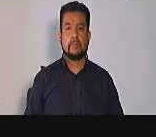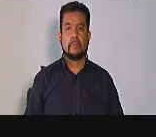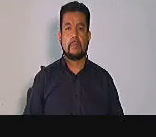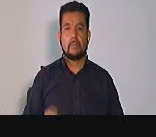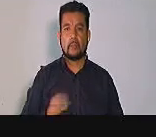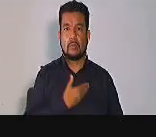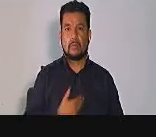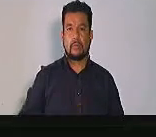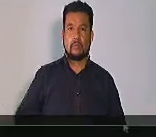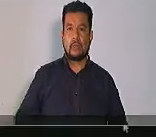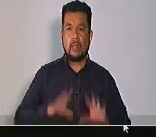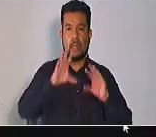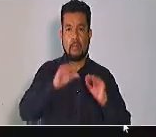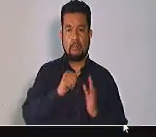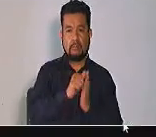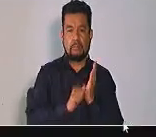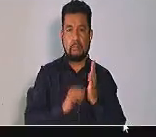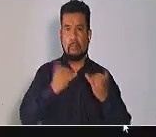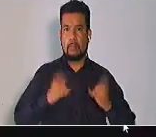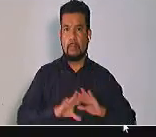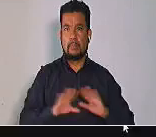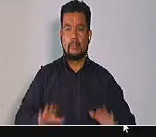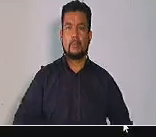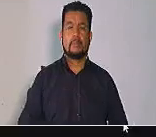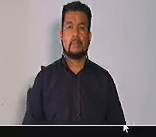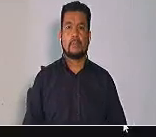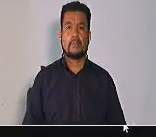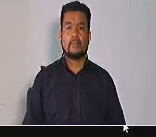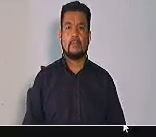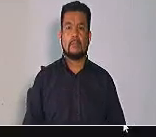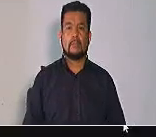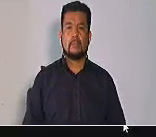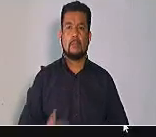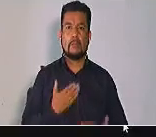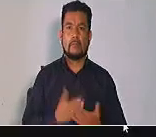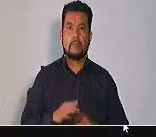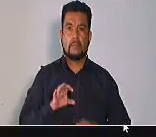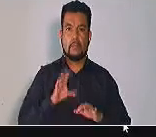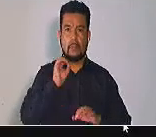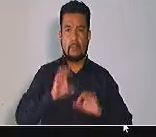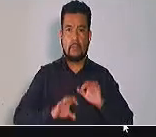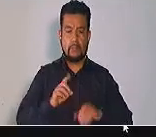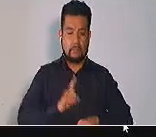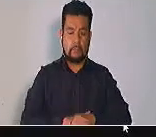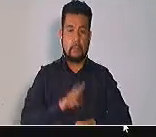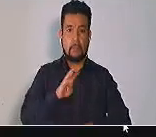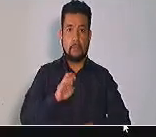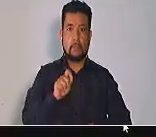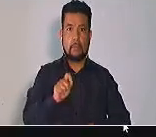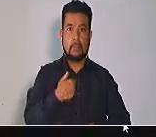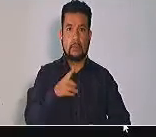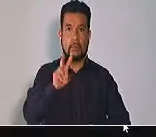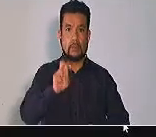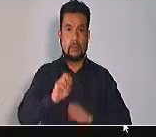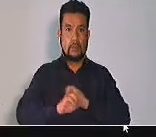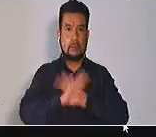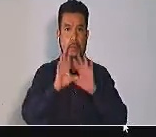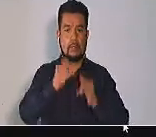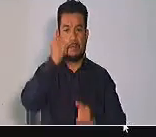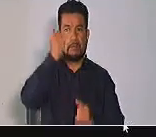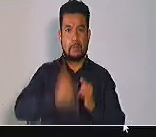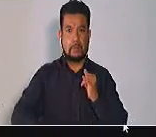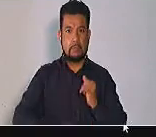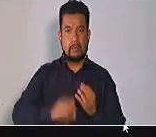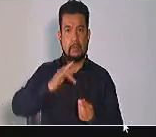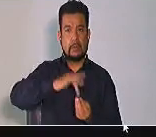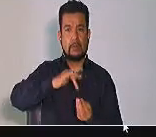Sí, señor presidente, ha sido agotado el orden del día. Muchas gracias, señor secretario. Siendo las 9:17 de la mañana, se da por